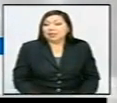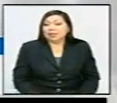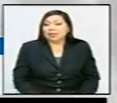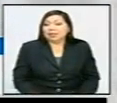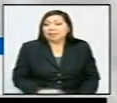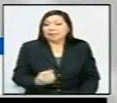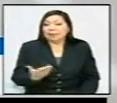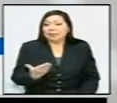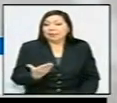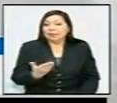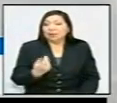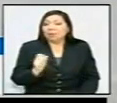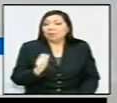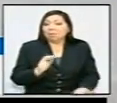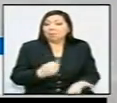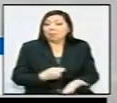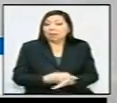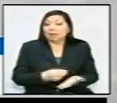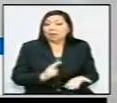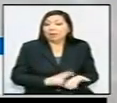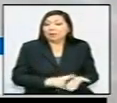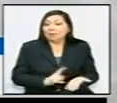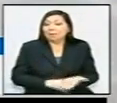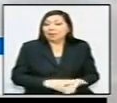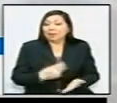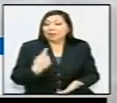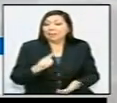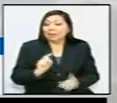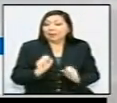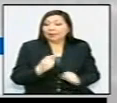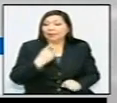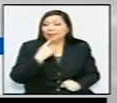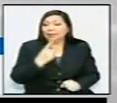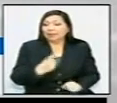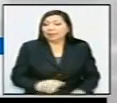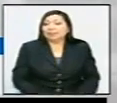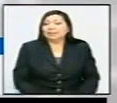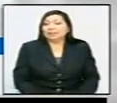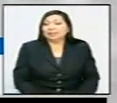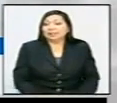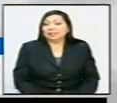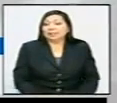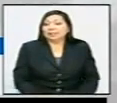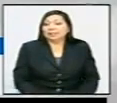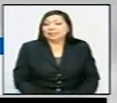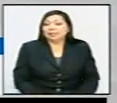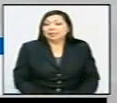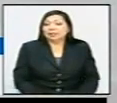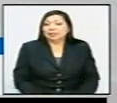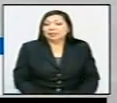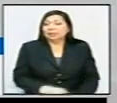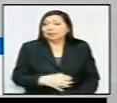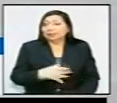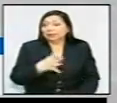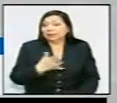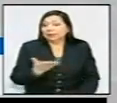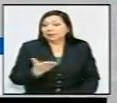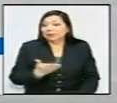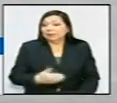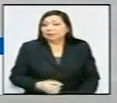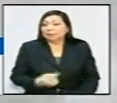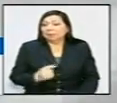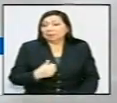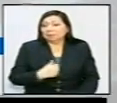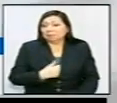presentaba solamente para pagar los impuestos, para decirle de decir al inquilino, que era, no lo sabía,